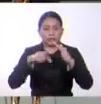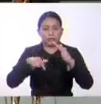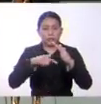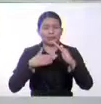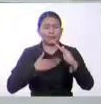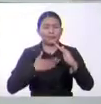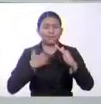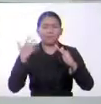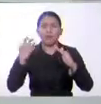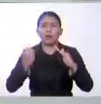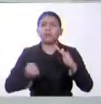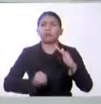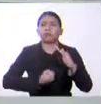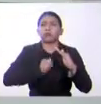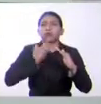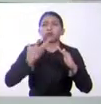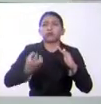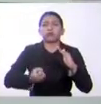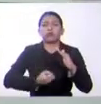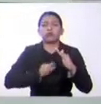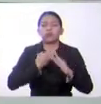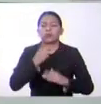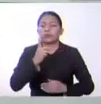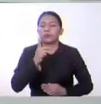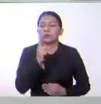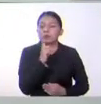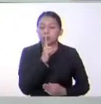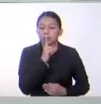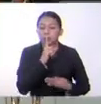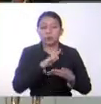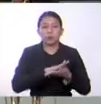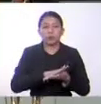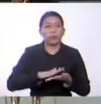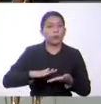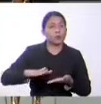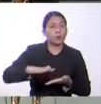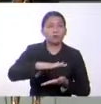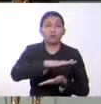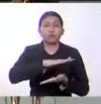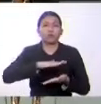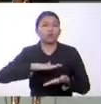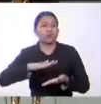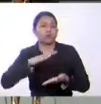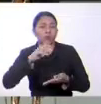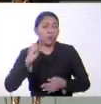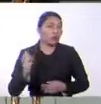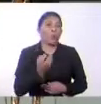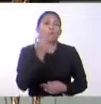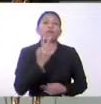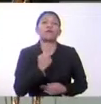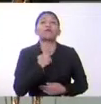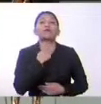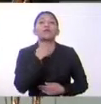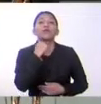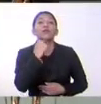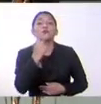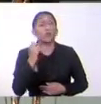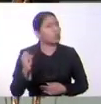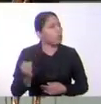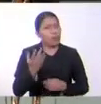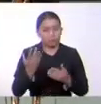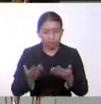poemas, preñados del silencio y los espíritus, que entallan nuevas voces, nueva